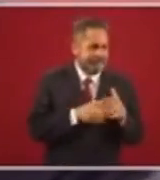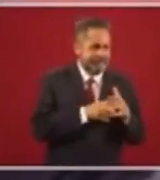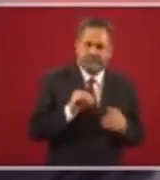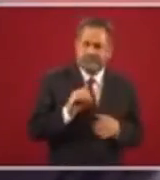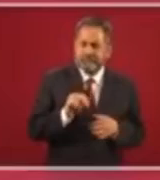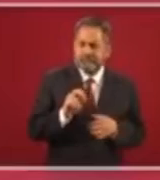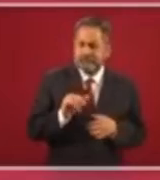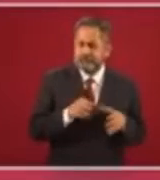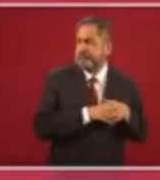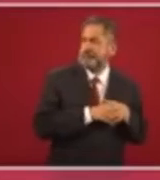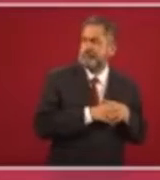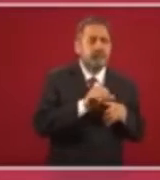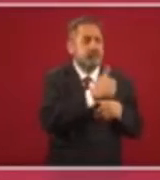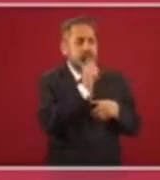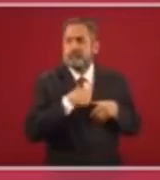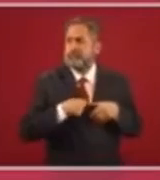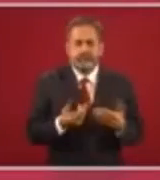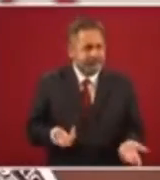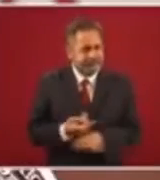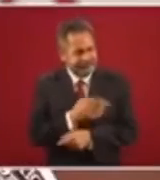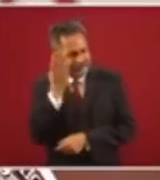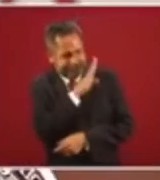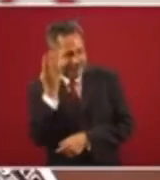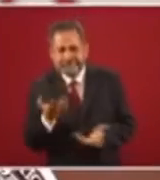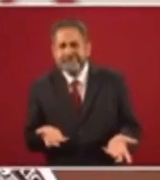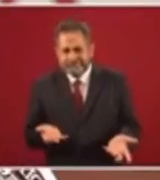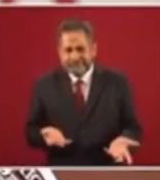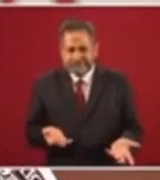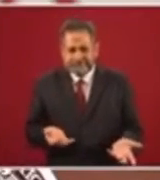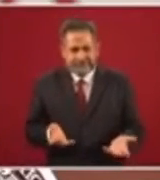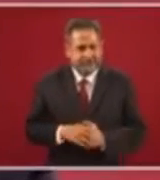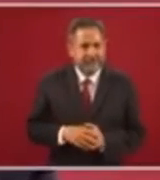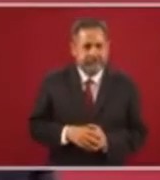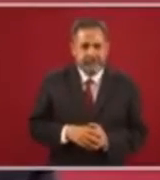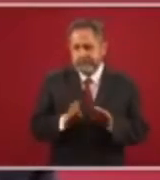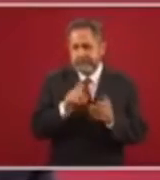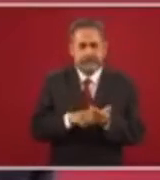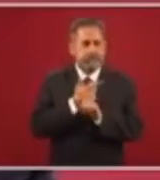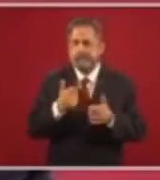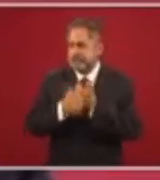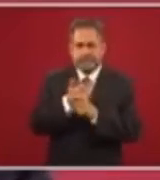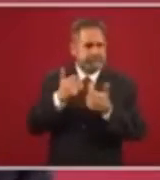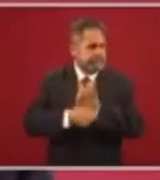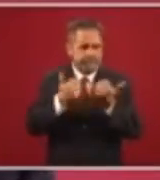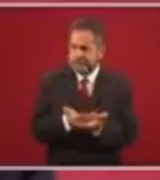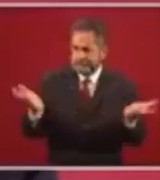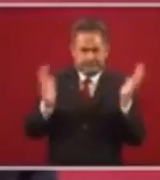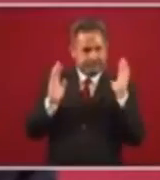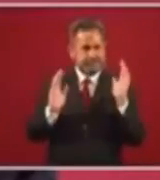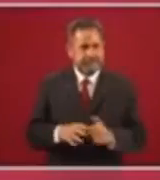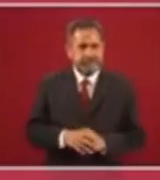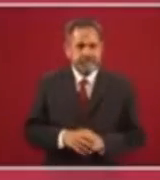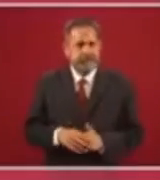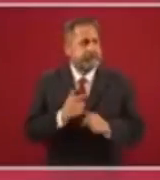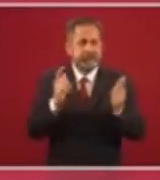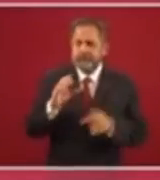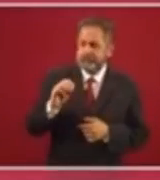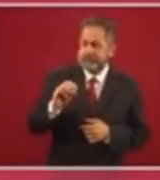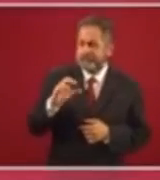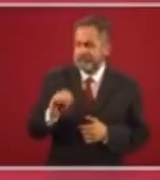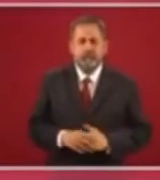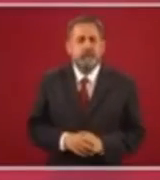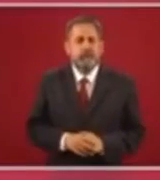afianzando monopolios. ¿En qué quedamos? ¿Qué no? ¿Tiene que haber libre competencia y libertad de